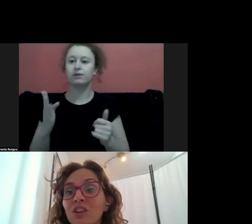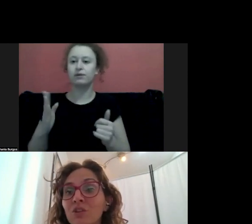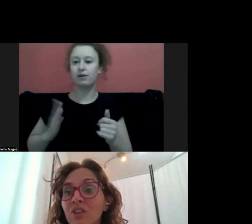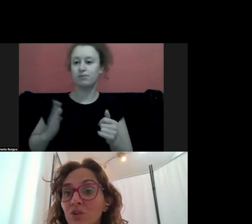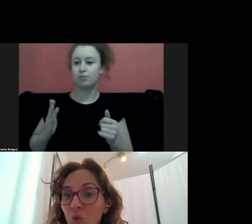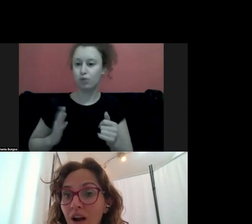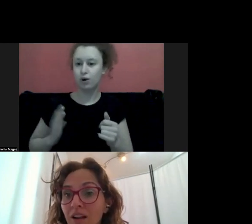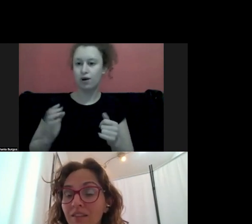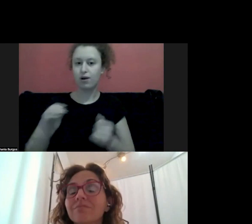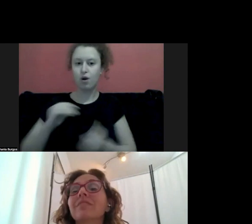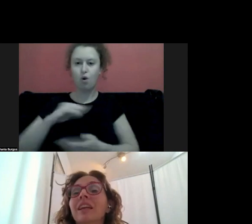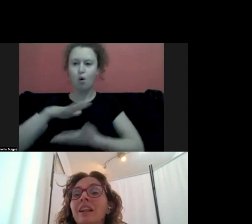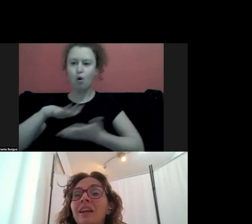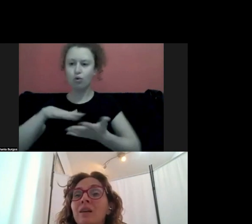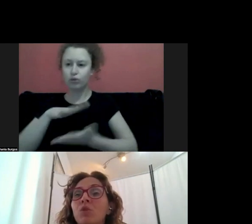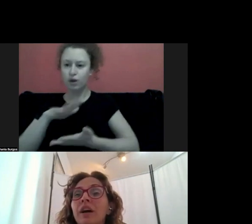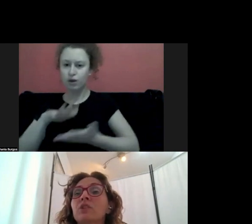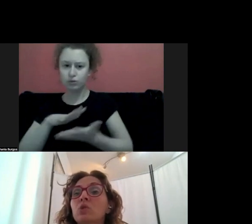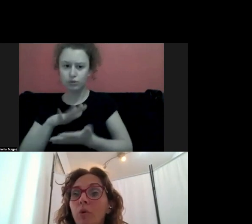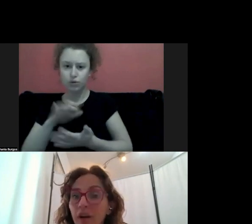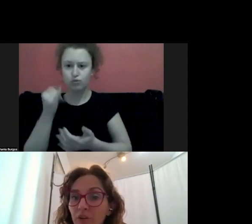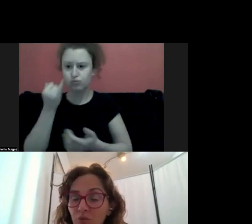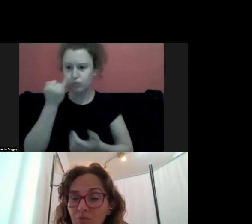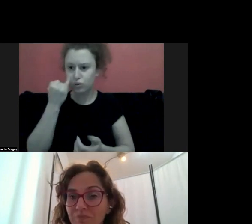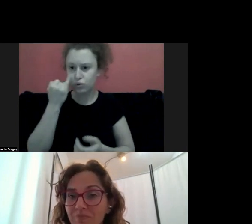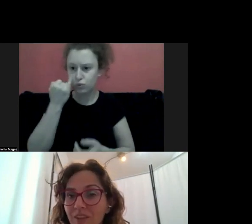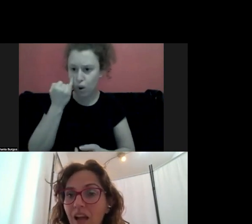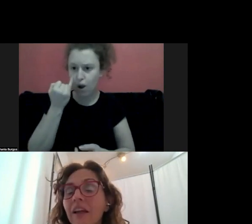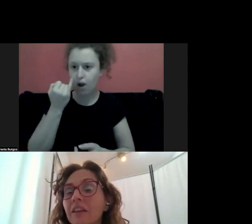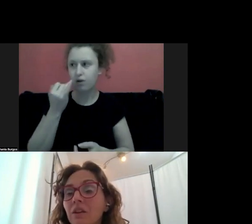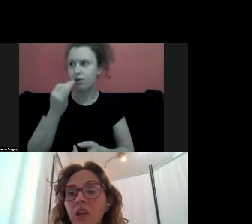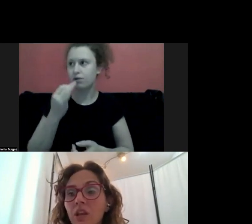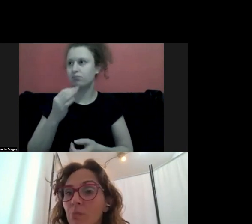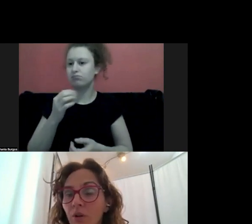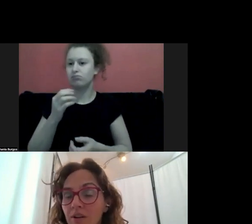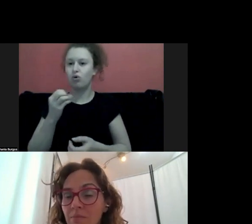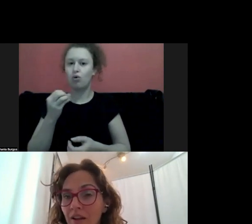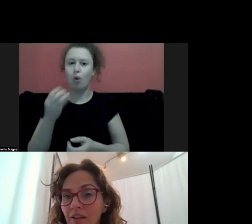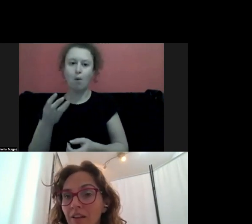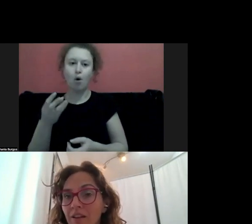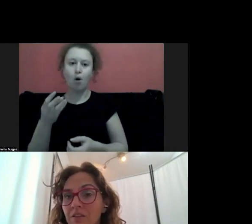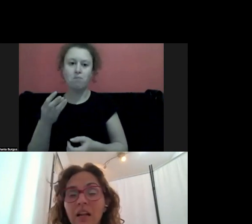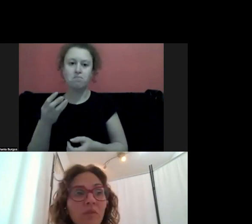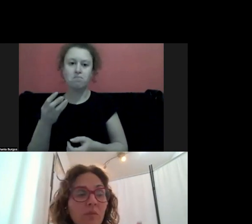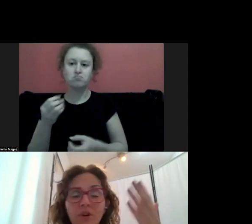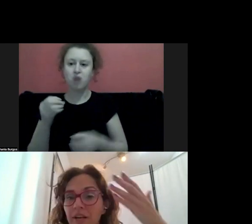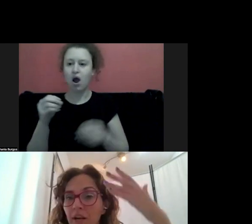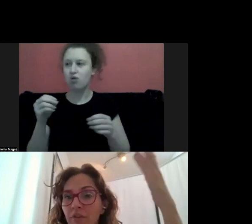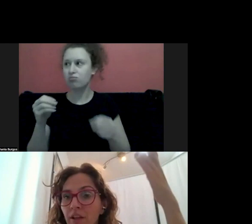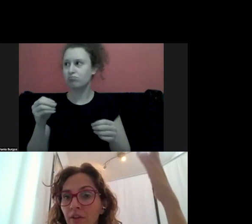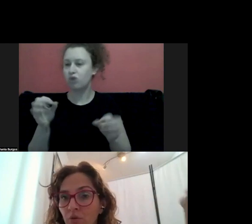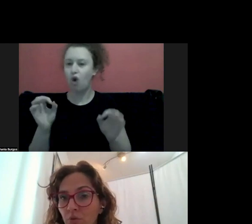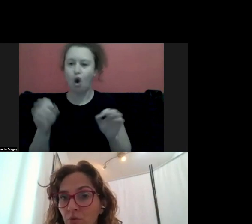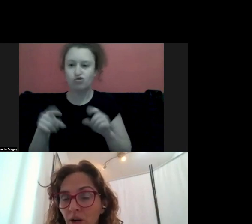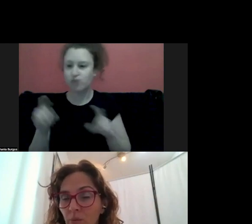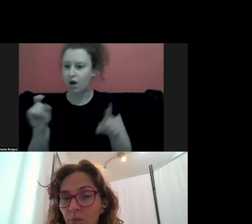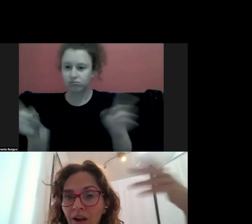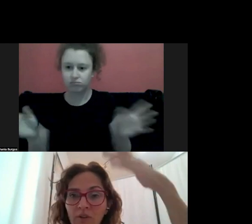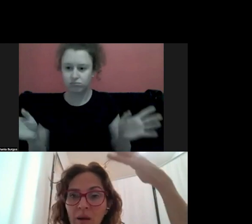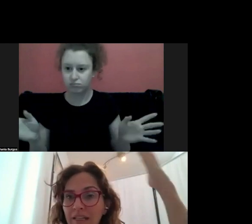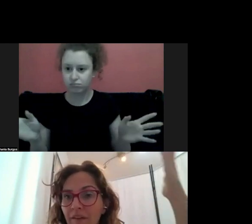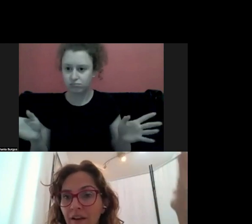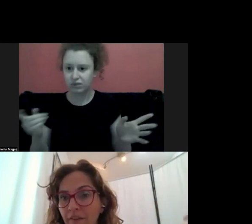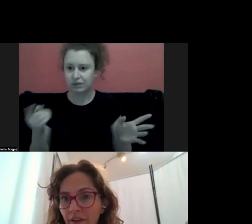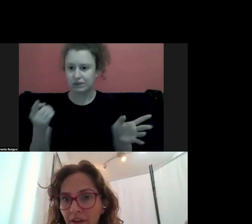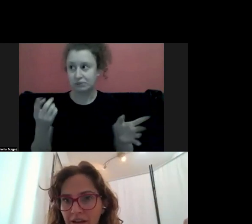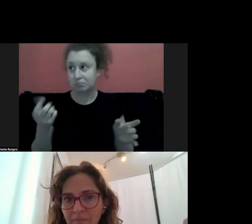en contexto sexual, en el que la mujer es un objeto, ahí no hay ningún problema en que salga una mujer anunciando una ropa,